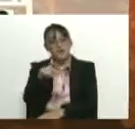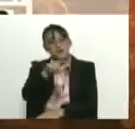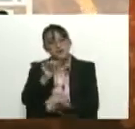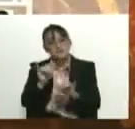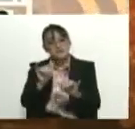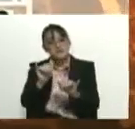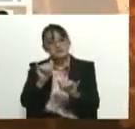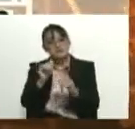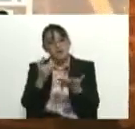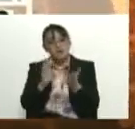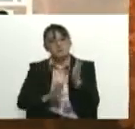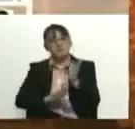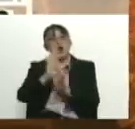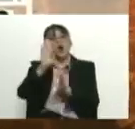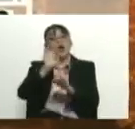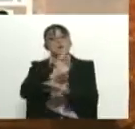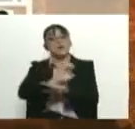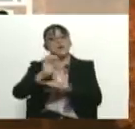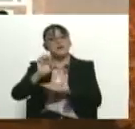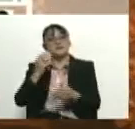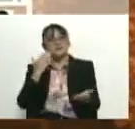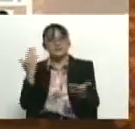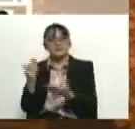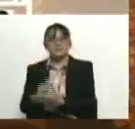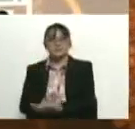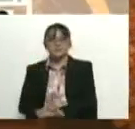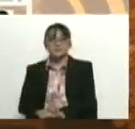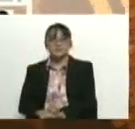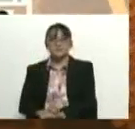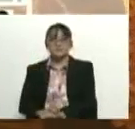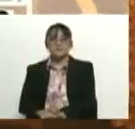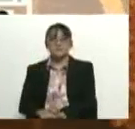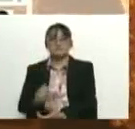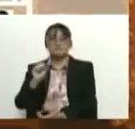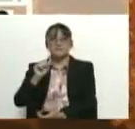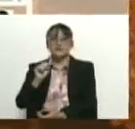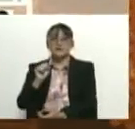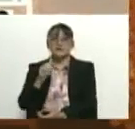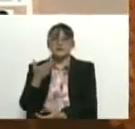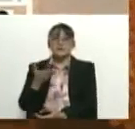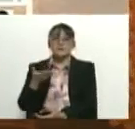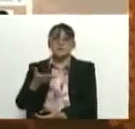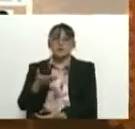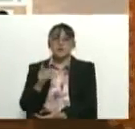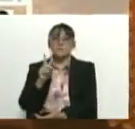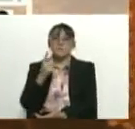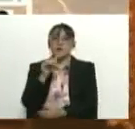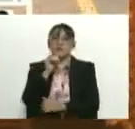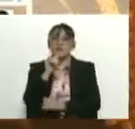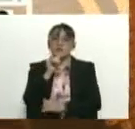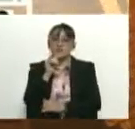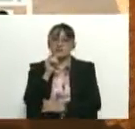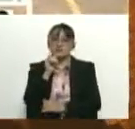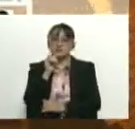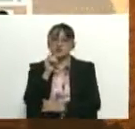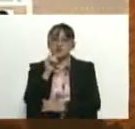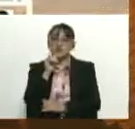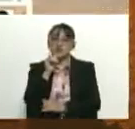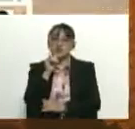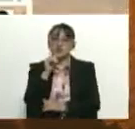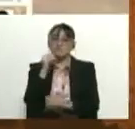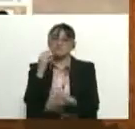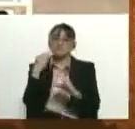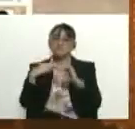de la superación de estas emergencias muy muy importante los primeros reportes los recibimos